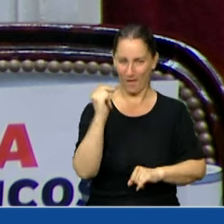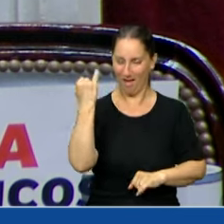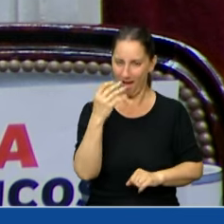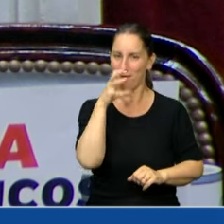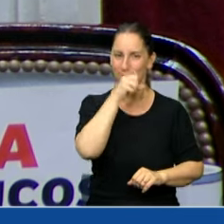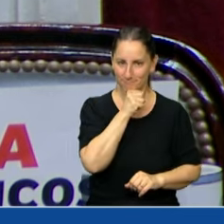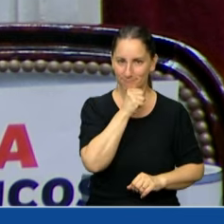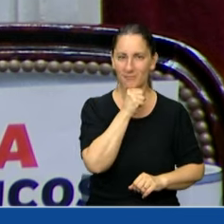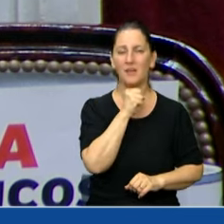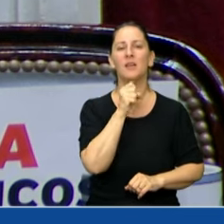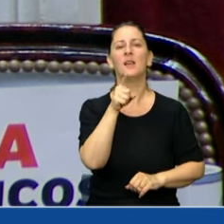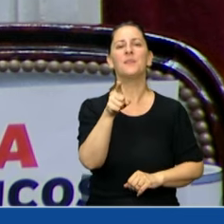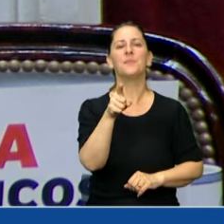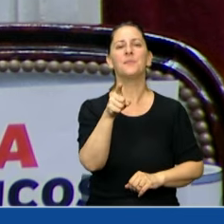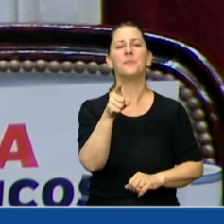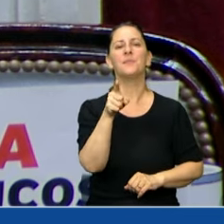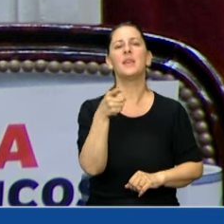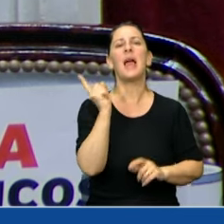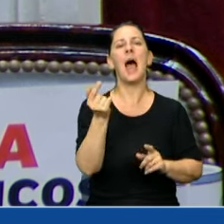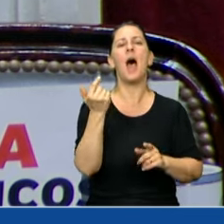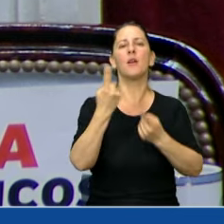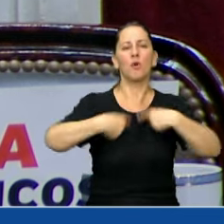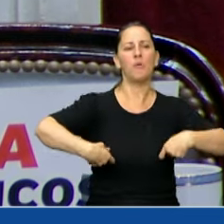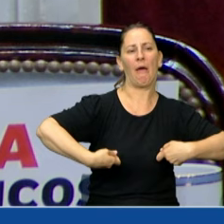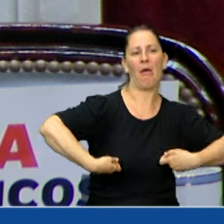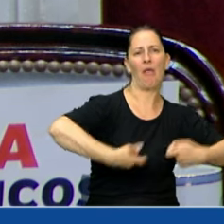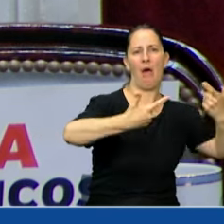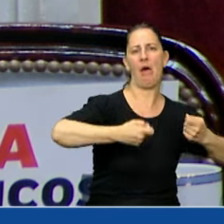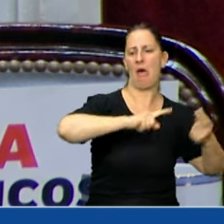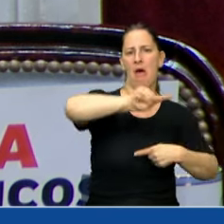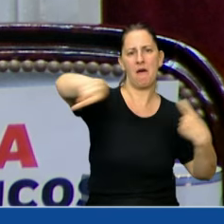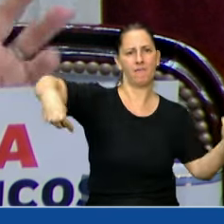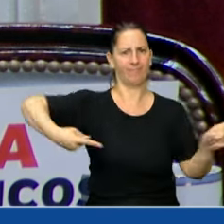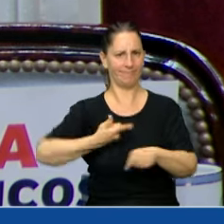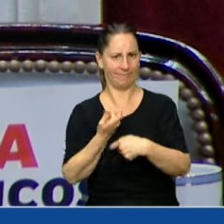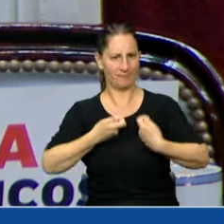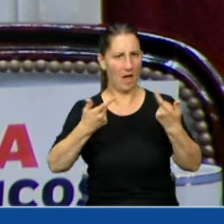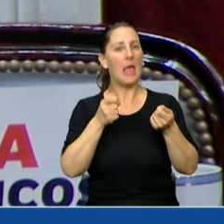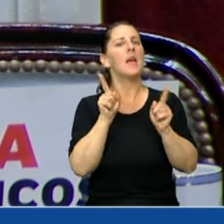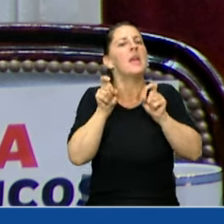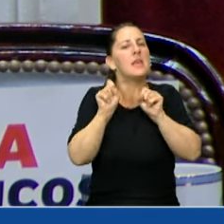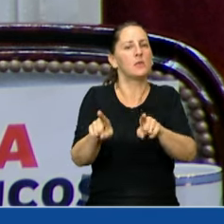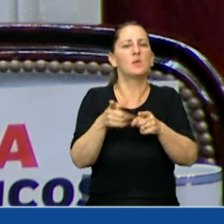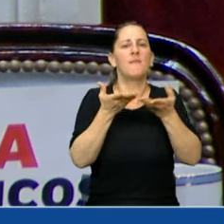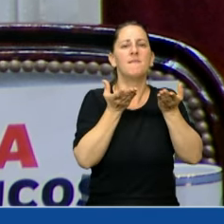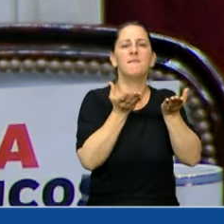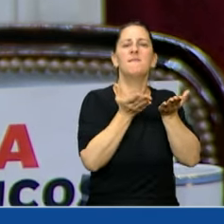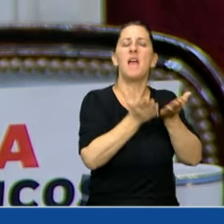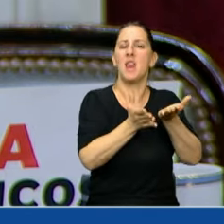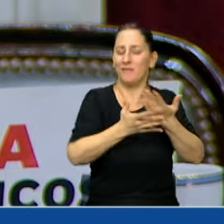esta libertad de girar utilidades y demás es digamos un beneficio